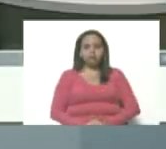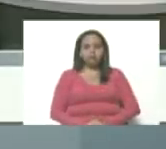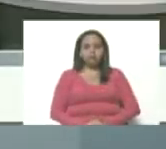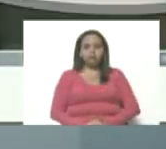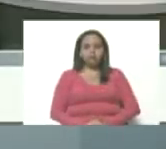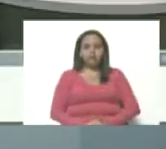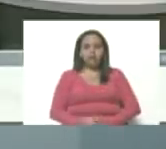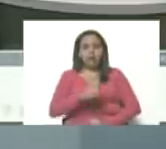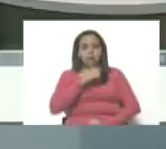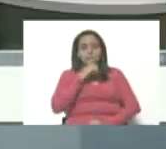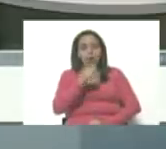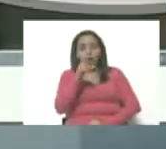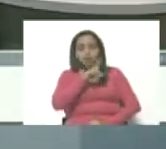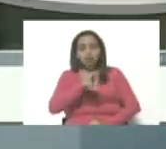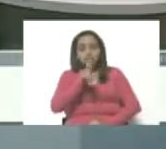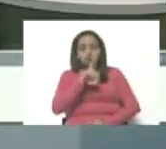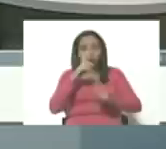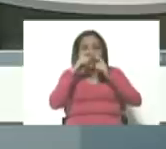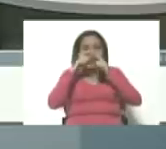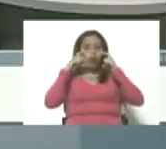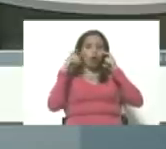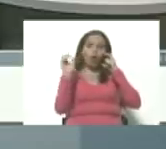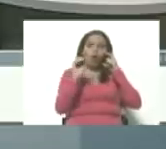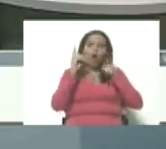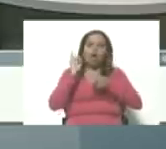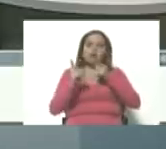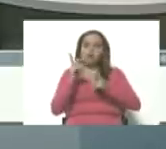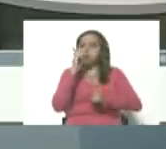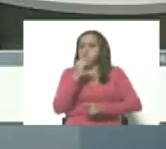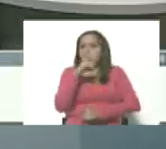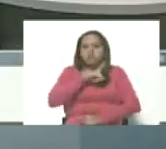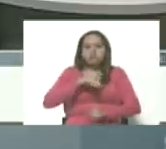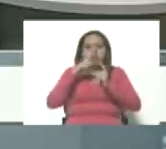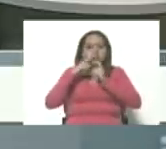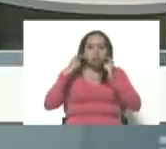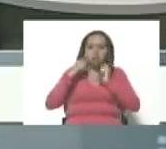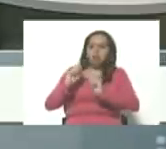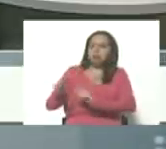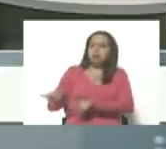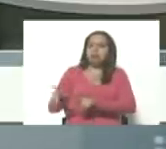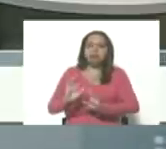El mal uso del tapaboca o el no uso del tapaboca.